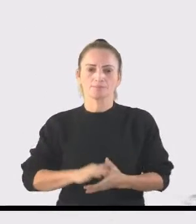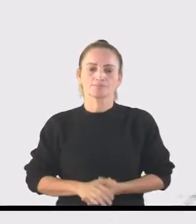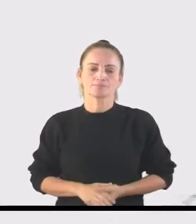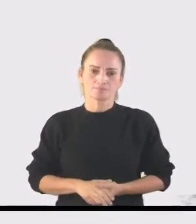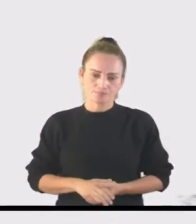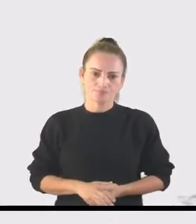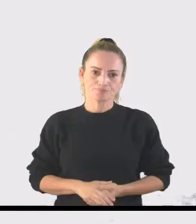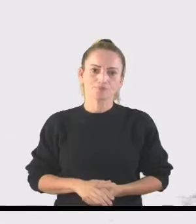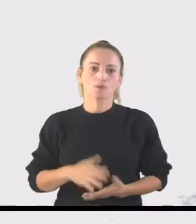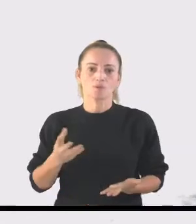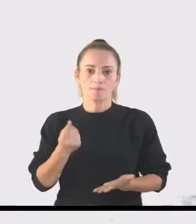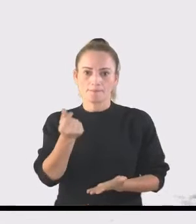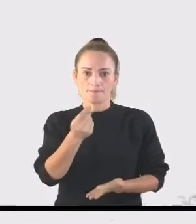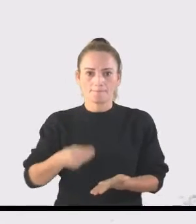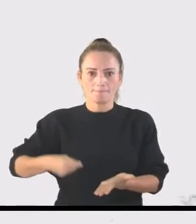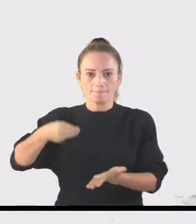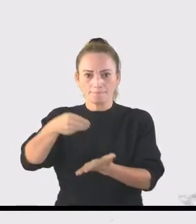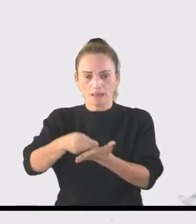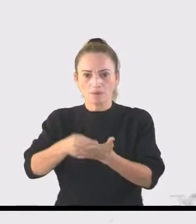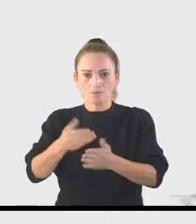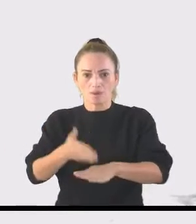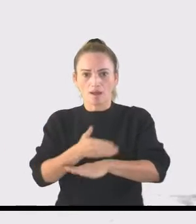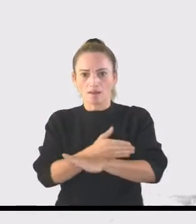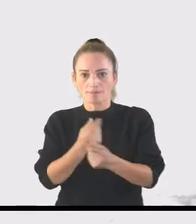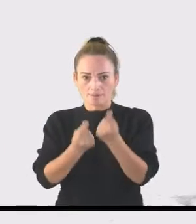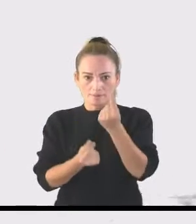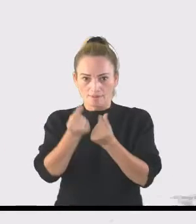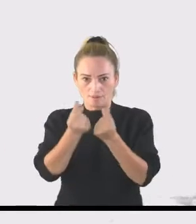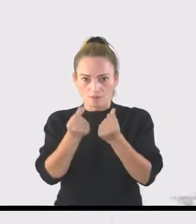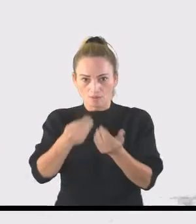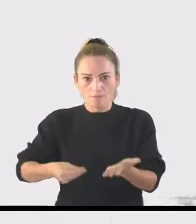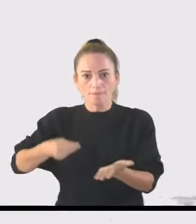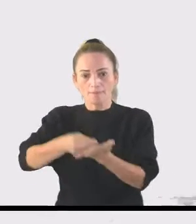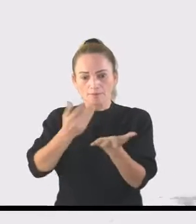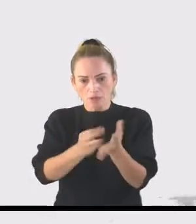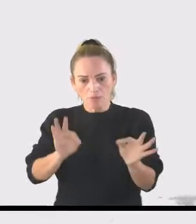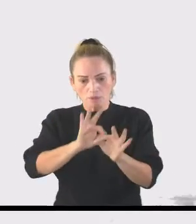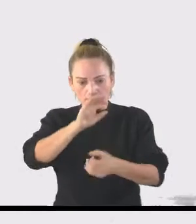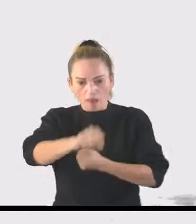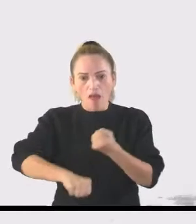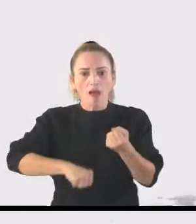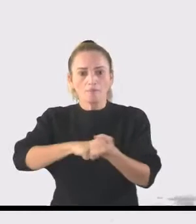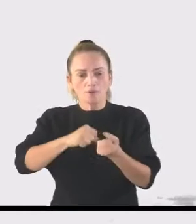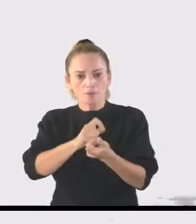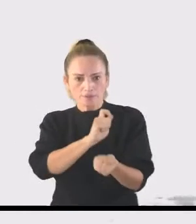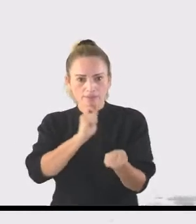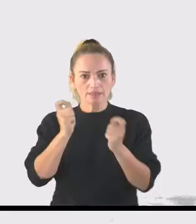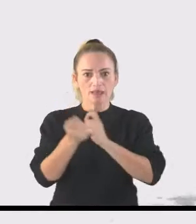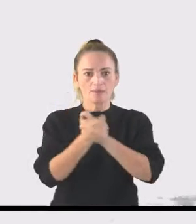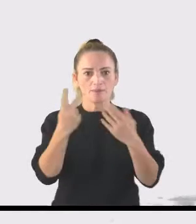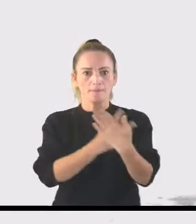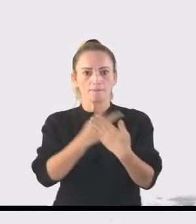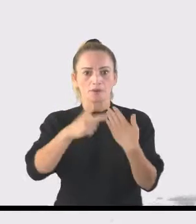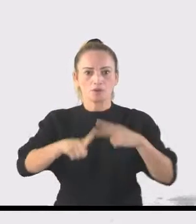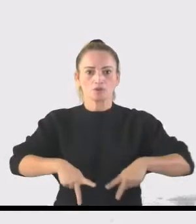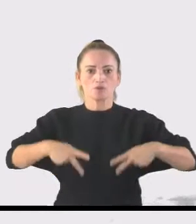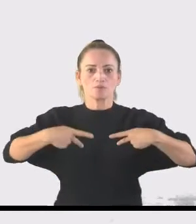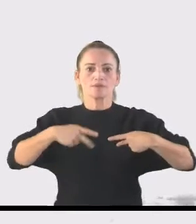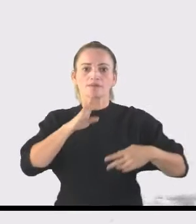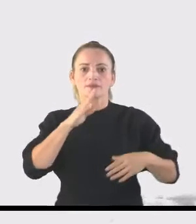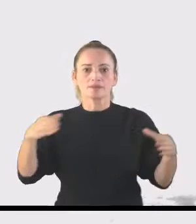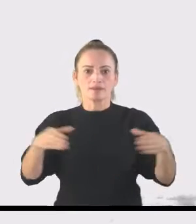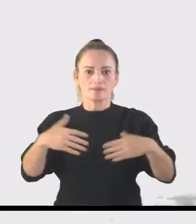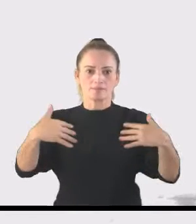Las indemnizaciones, a través de una compensación económica, buscan contribuir a la reconstrucción de los proyectos de vida de las